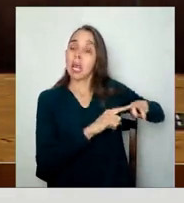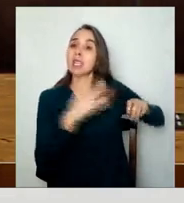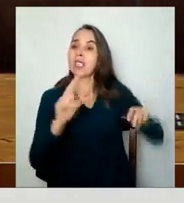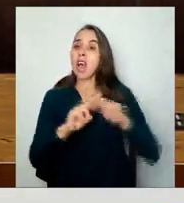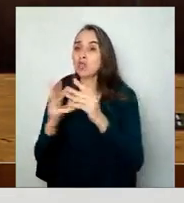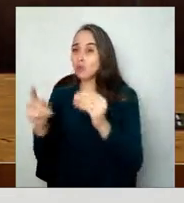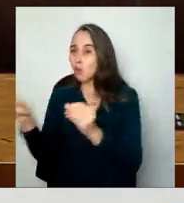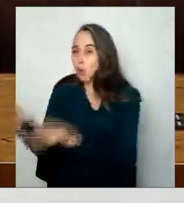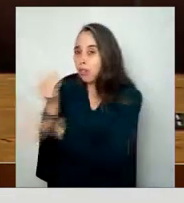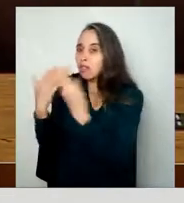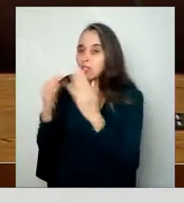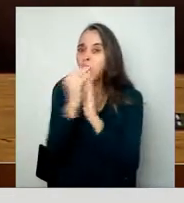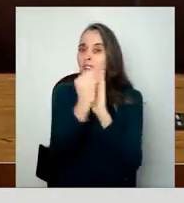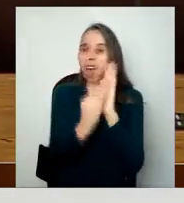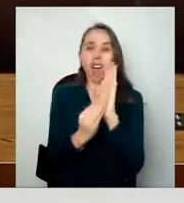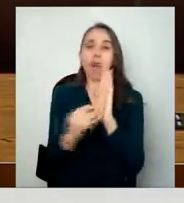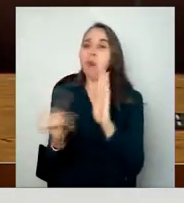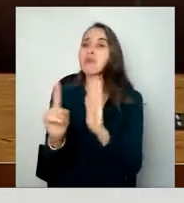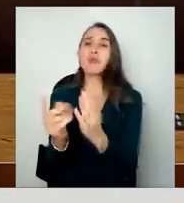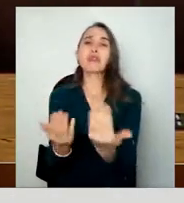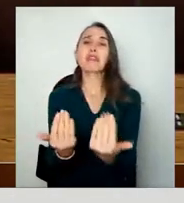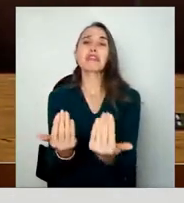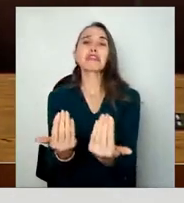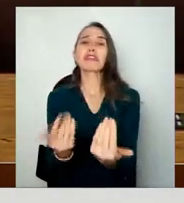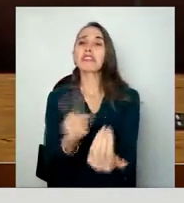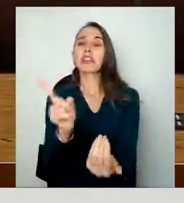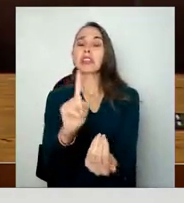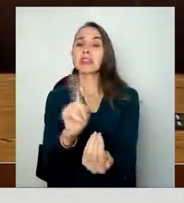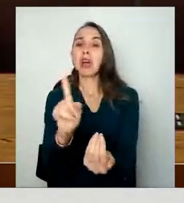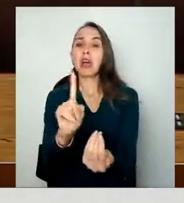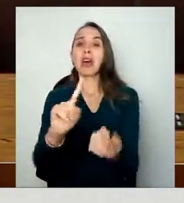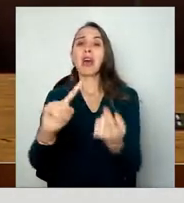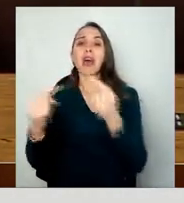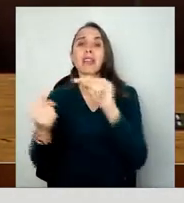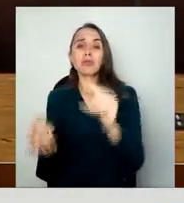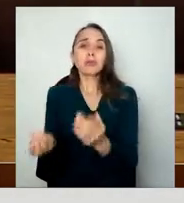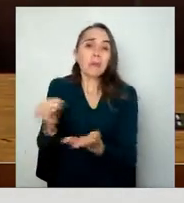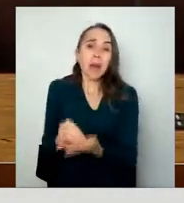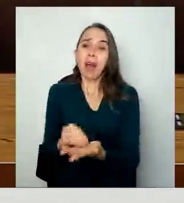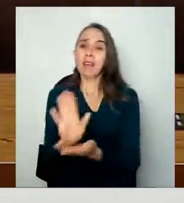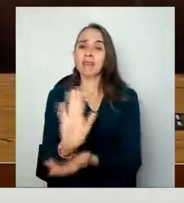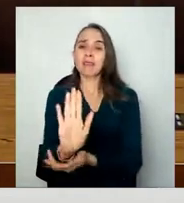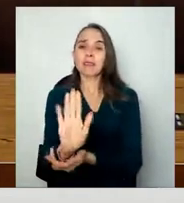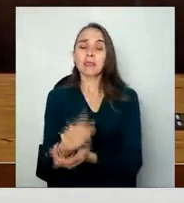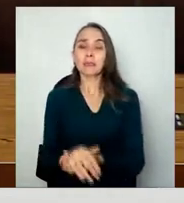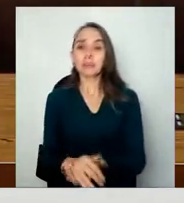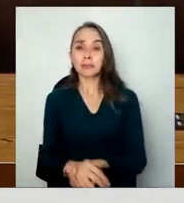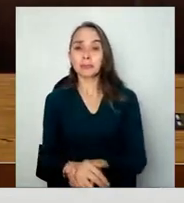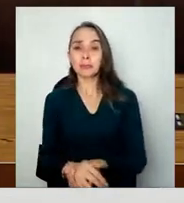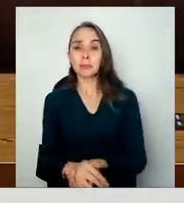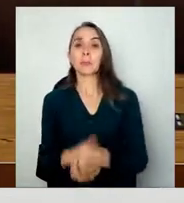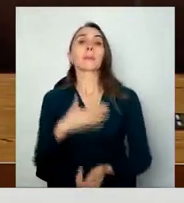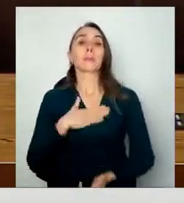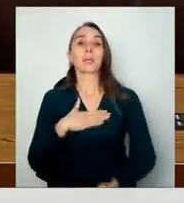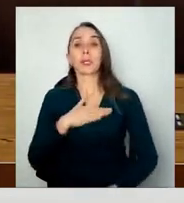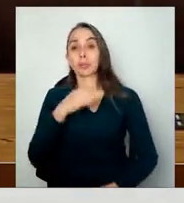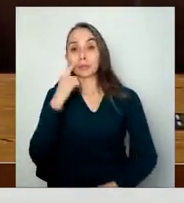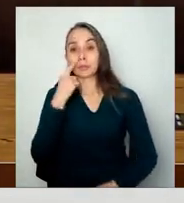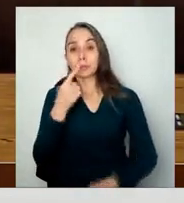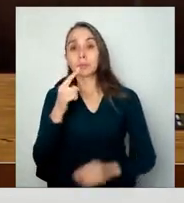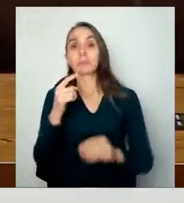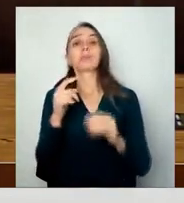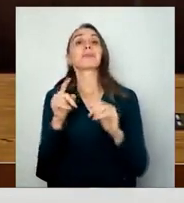harían innecesarios una discusión adicional quisiera además destacar que en materia de